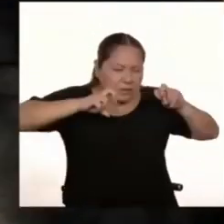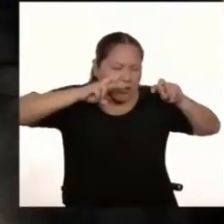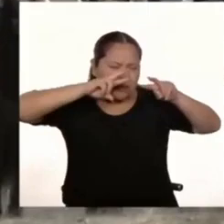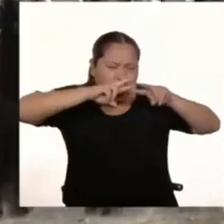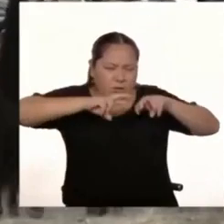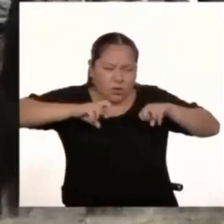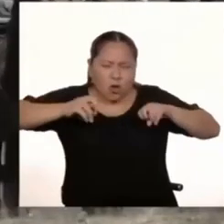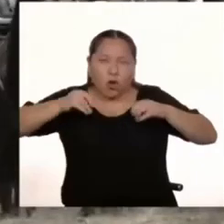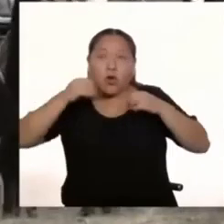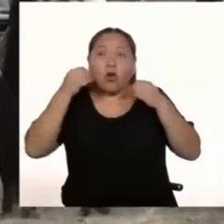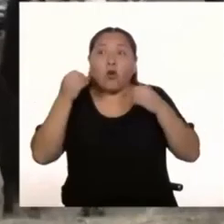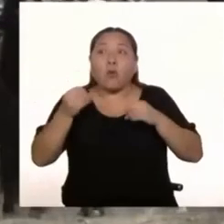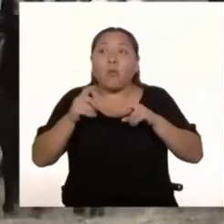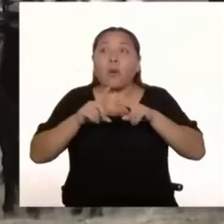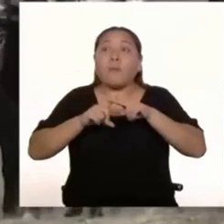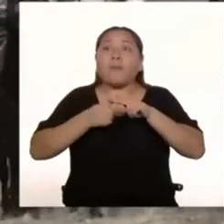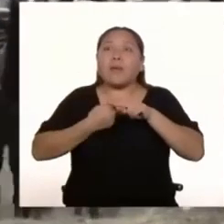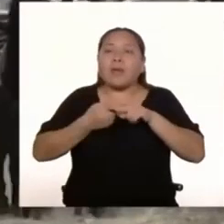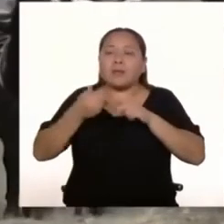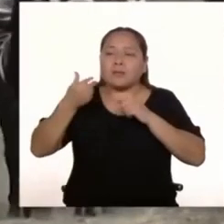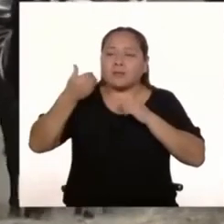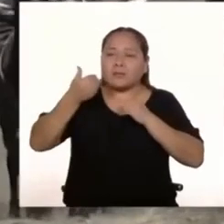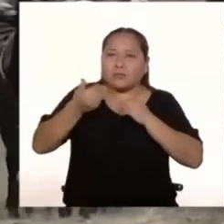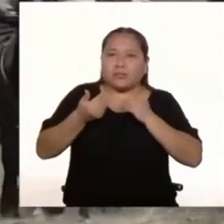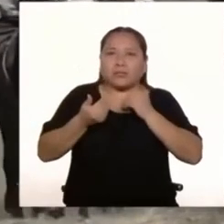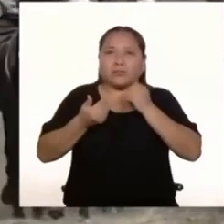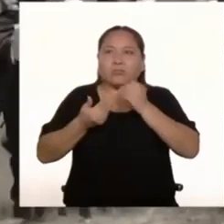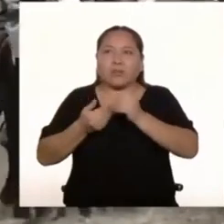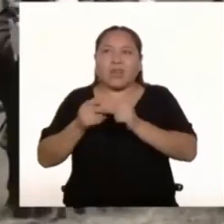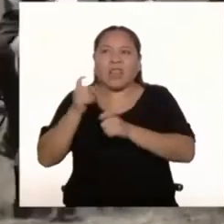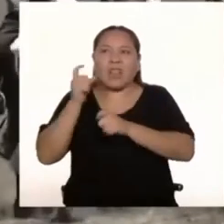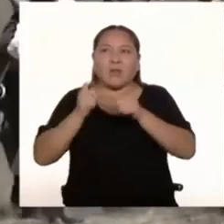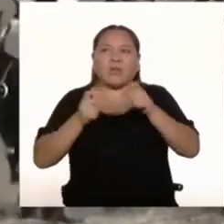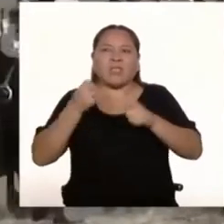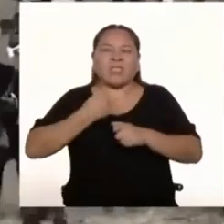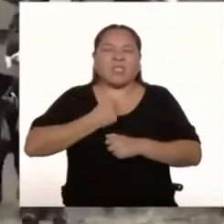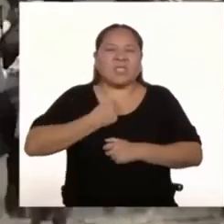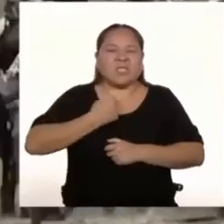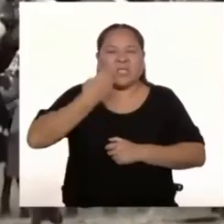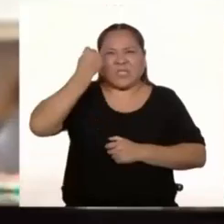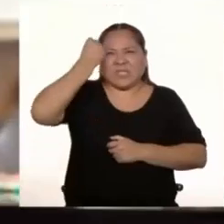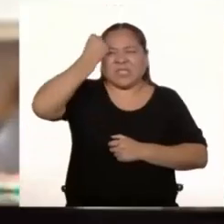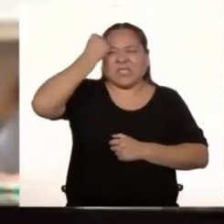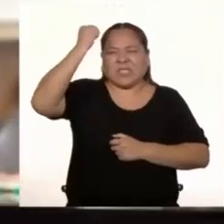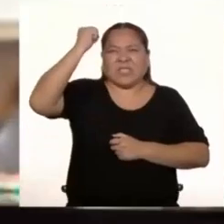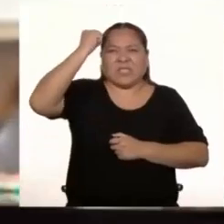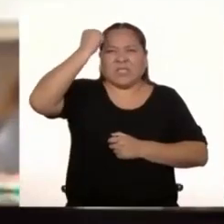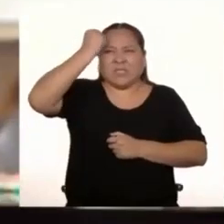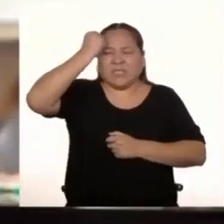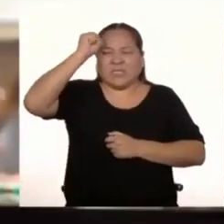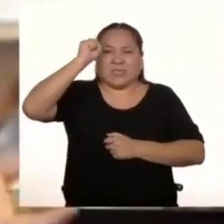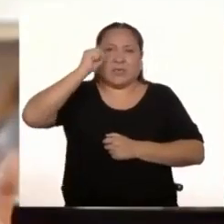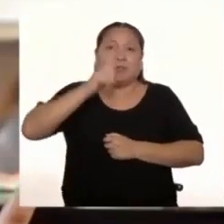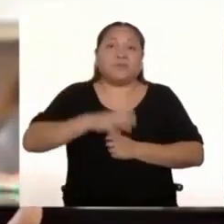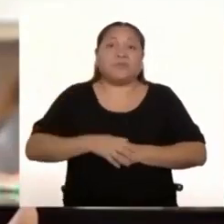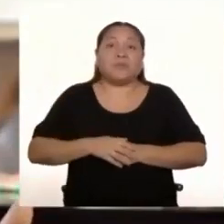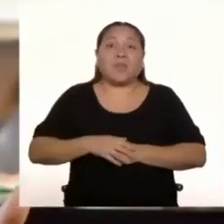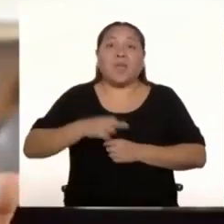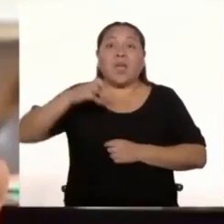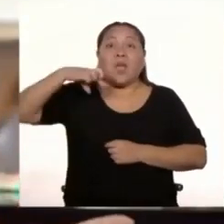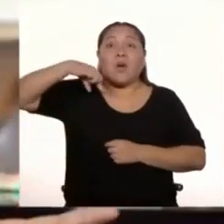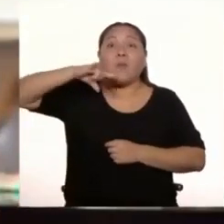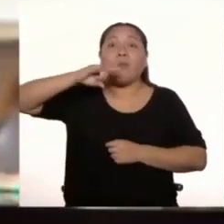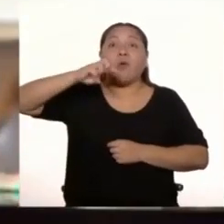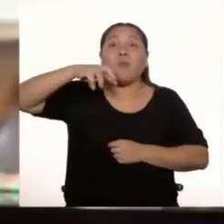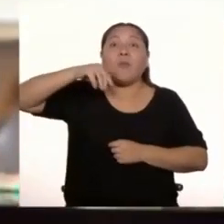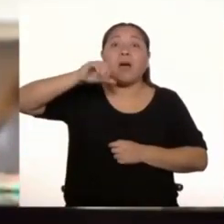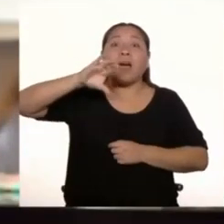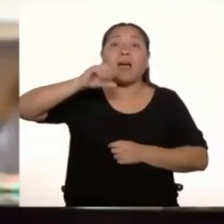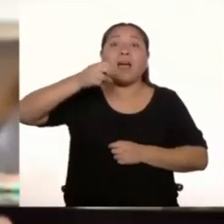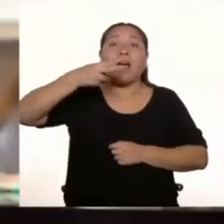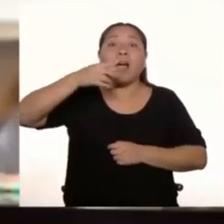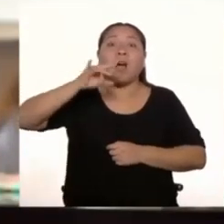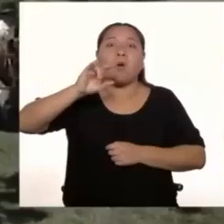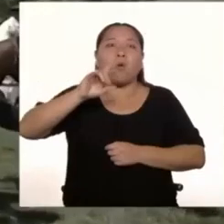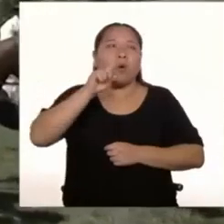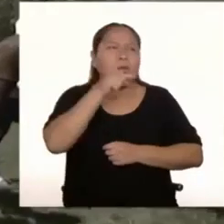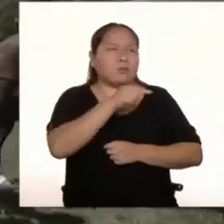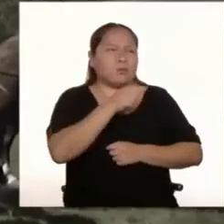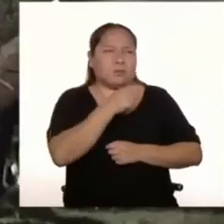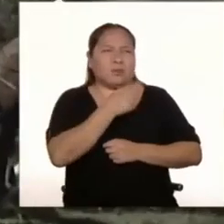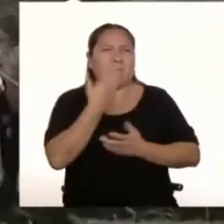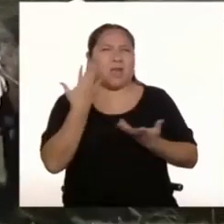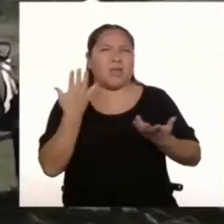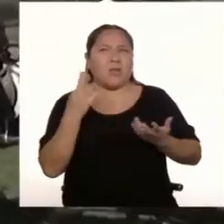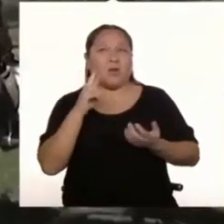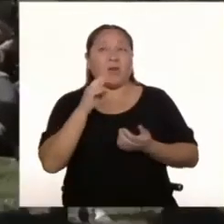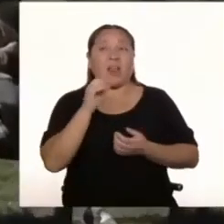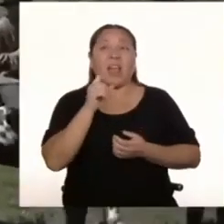va preparando un movimiento, por ejemplo, la revolución del Cusco. Y Pumacahua, que había sido visto como un realista,